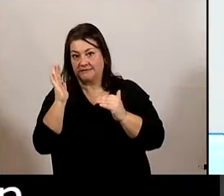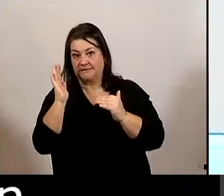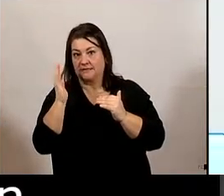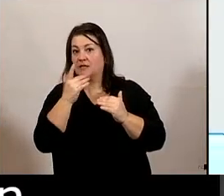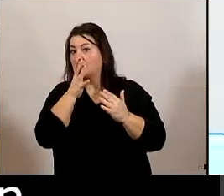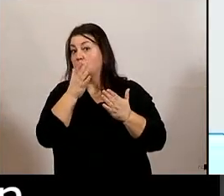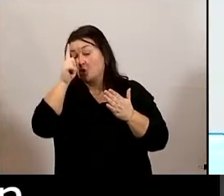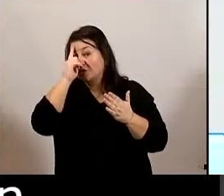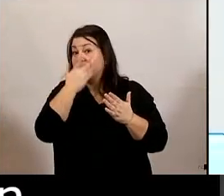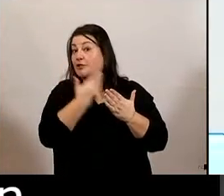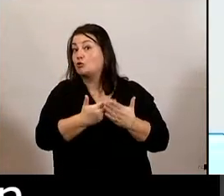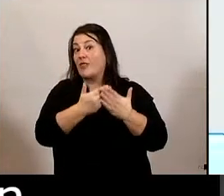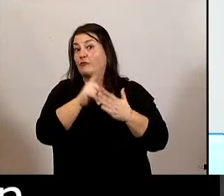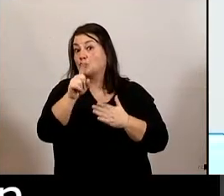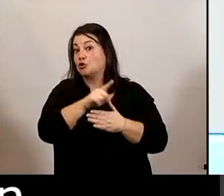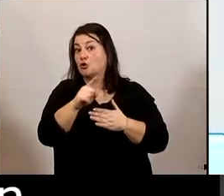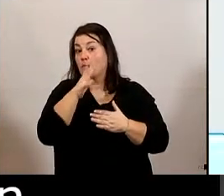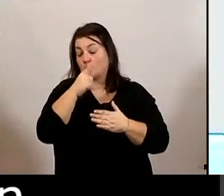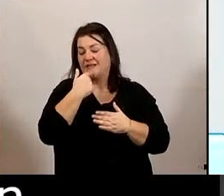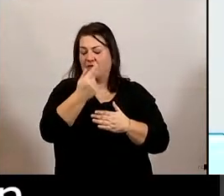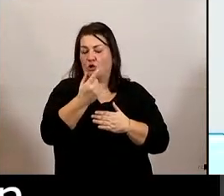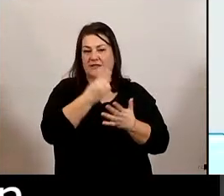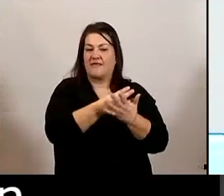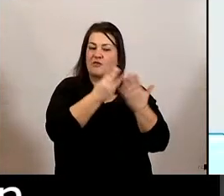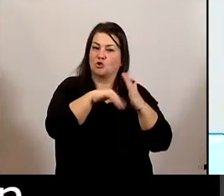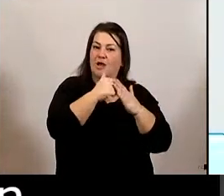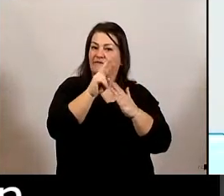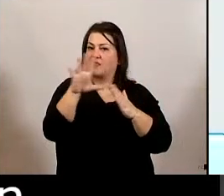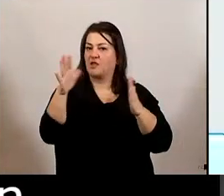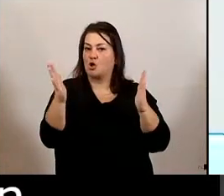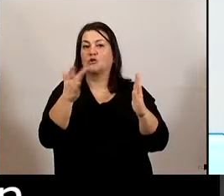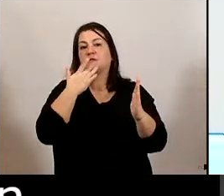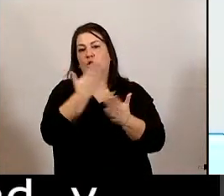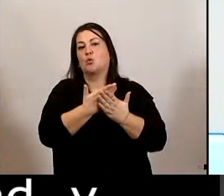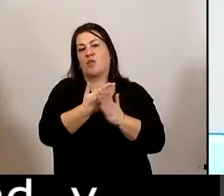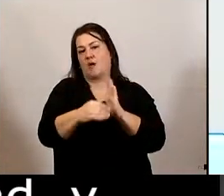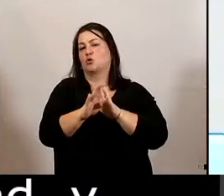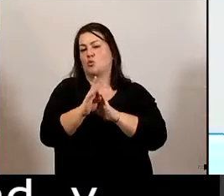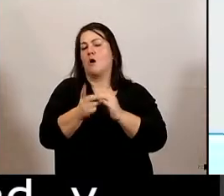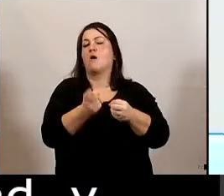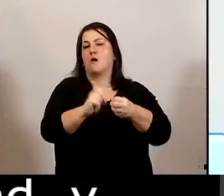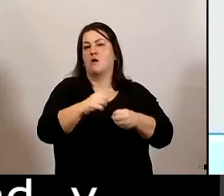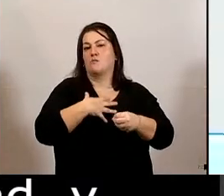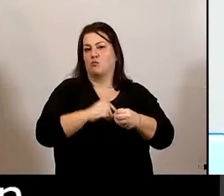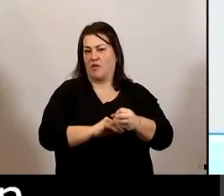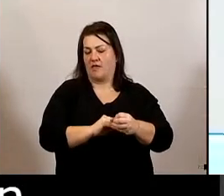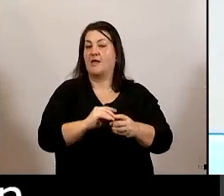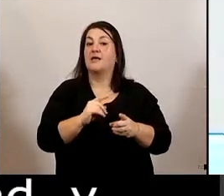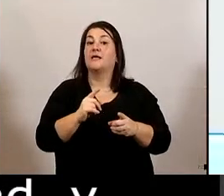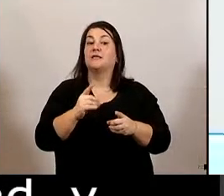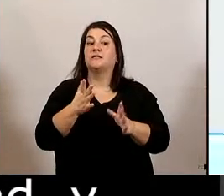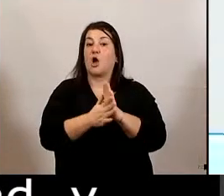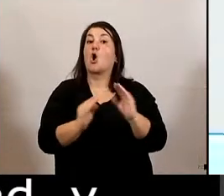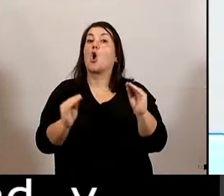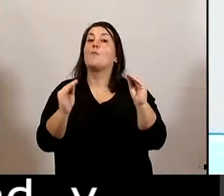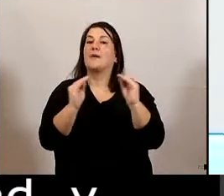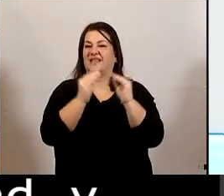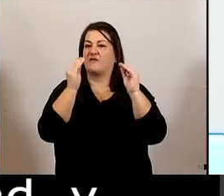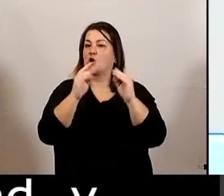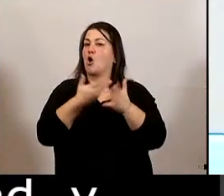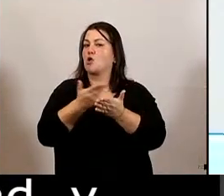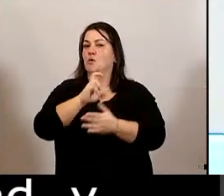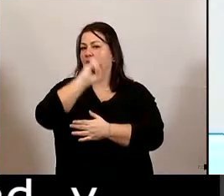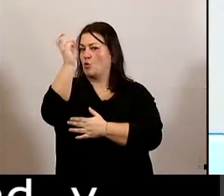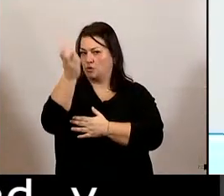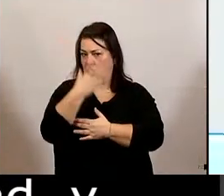estudiando o no, que como les dije, si de 18 a 25 seguían estudiando, pues también los tendríamos en cuenta. ¿Son compatibles con cualquier otra ayuda